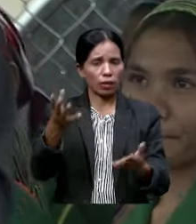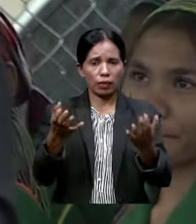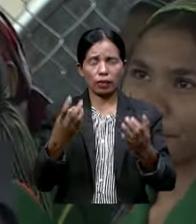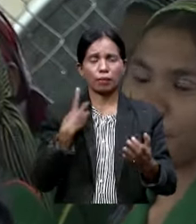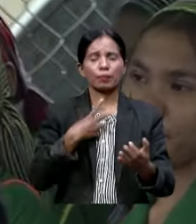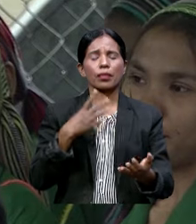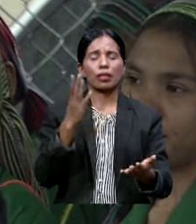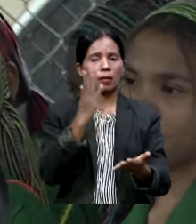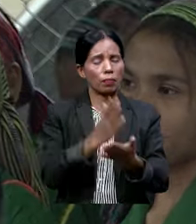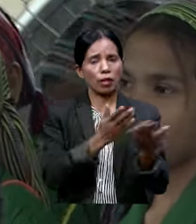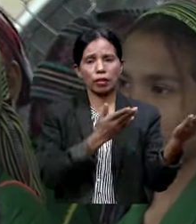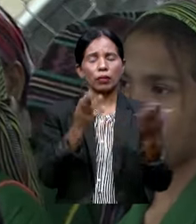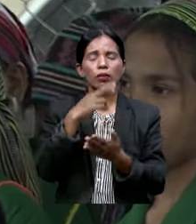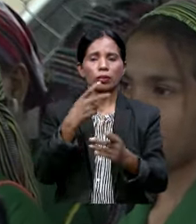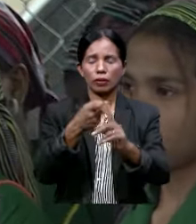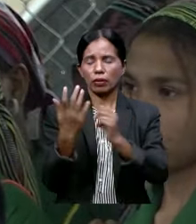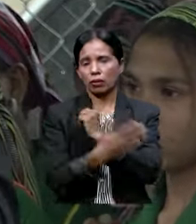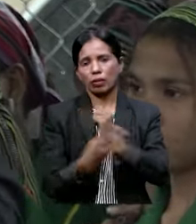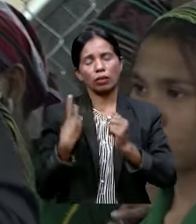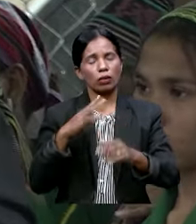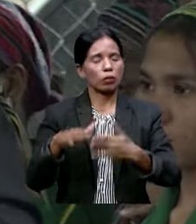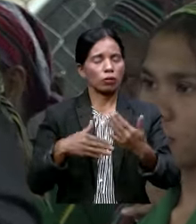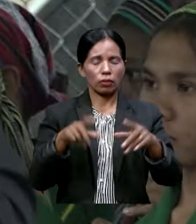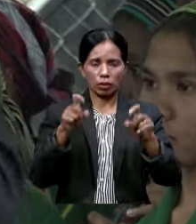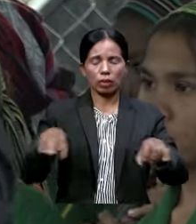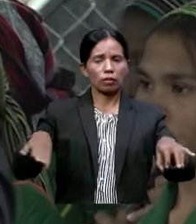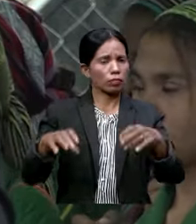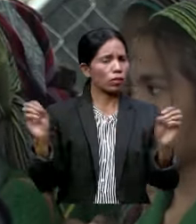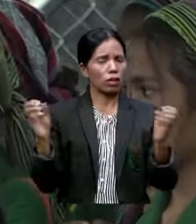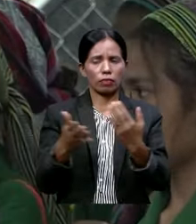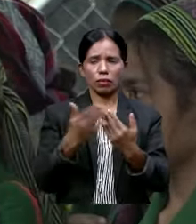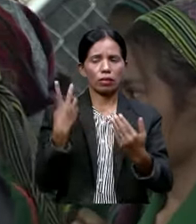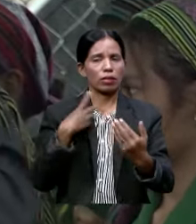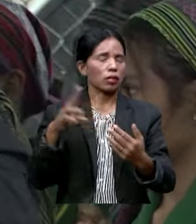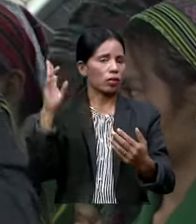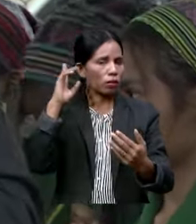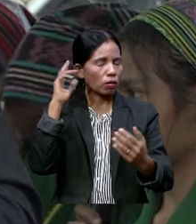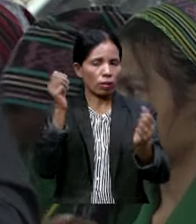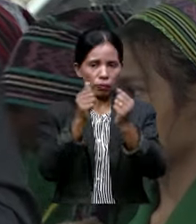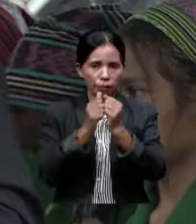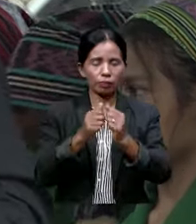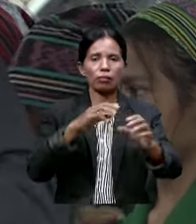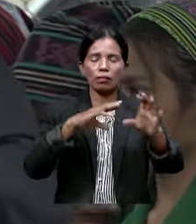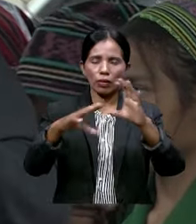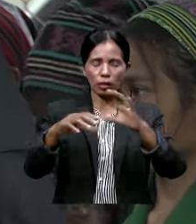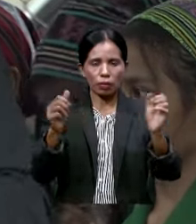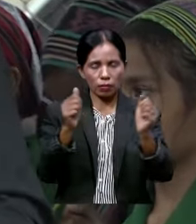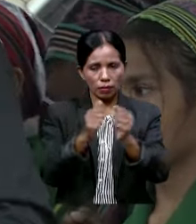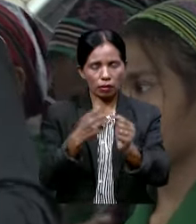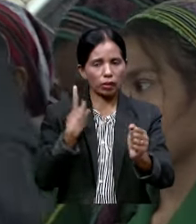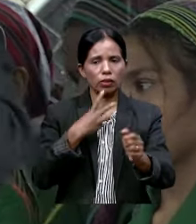para importación y todo tiene servicio. La su salida basta y te rona malo y te comunica malo y te